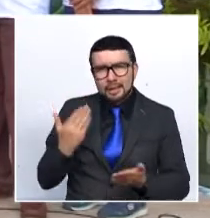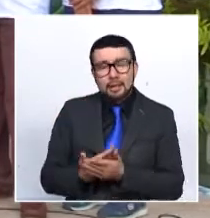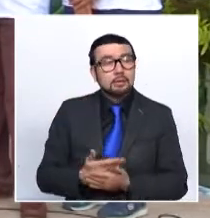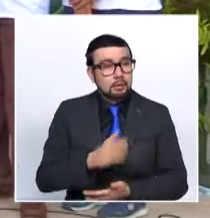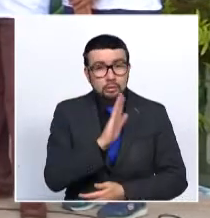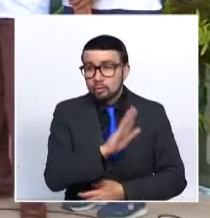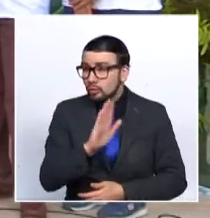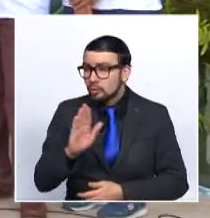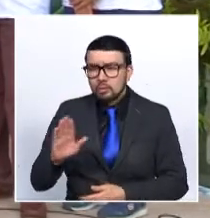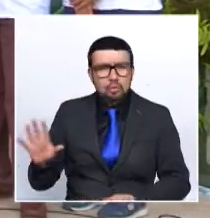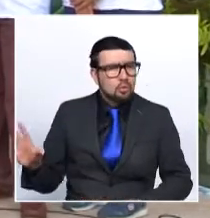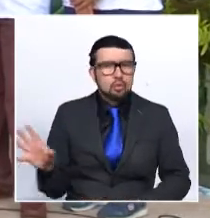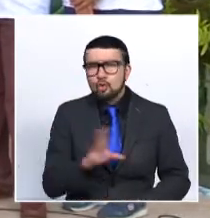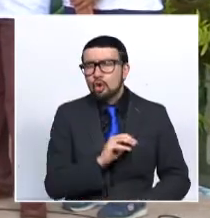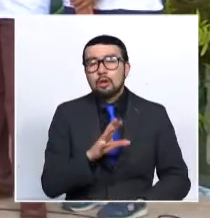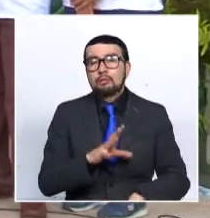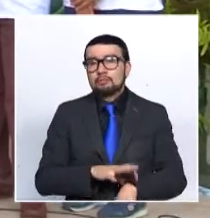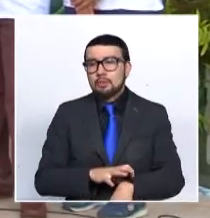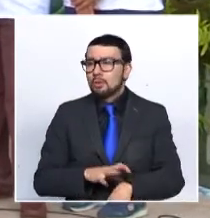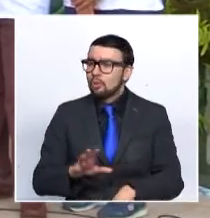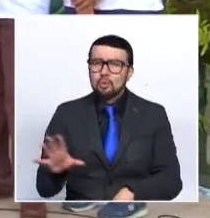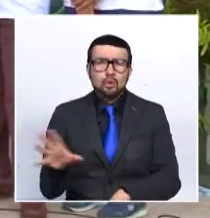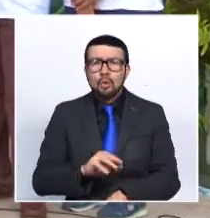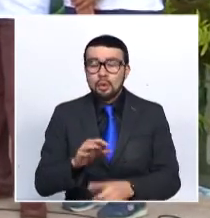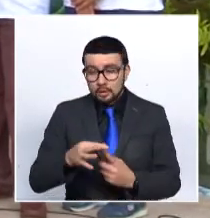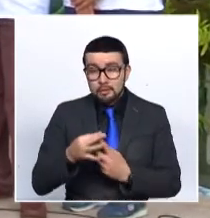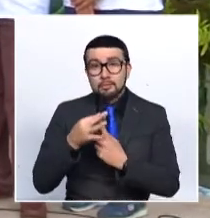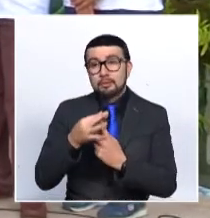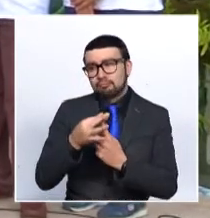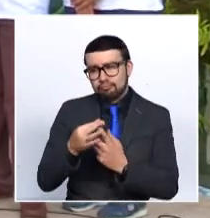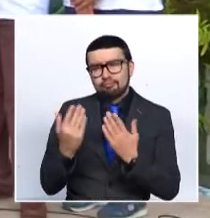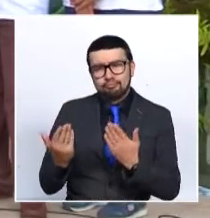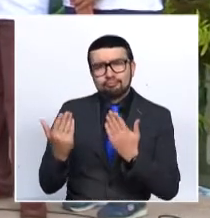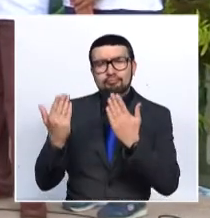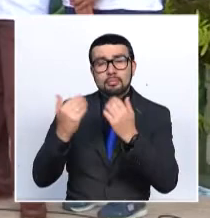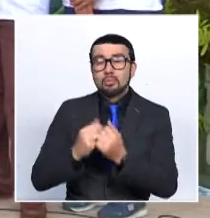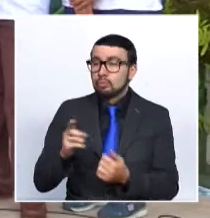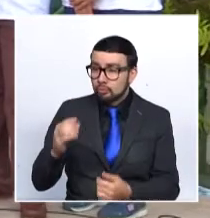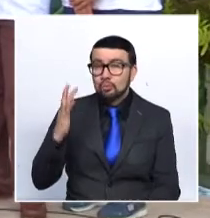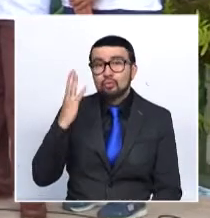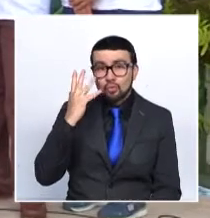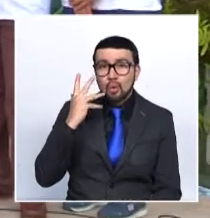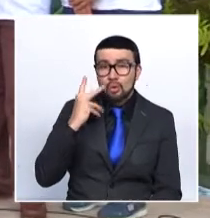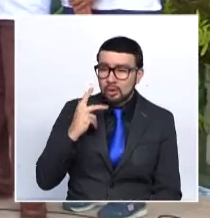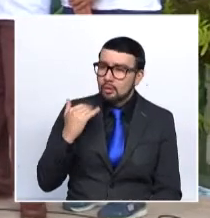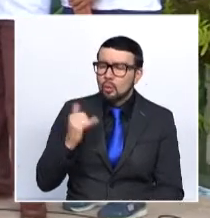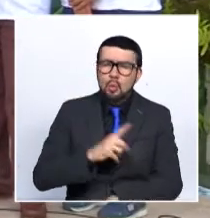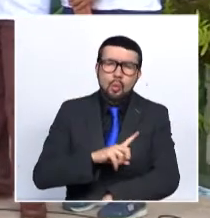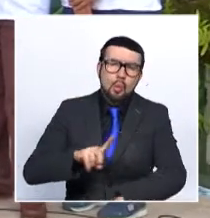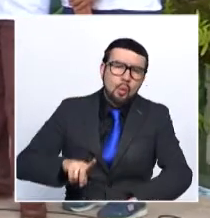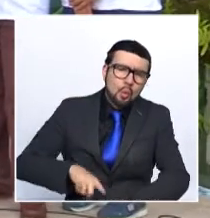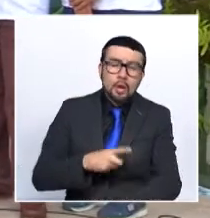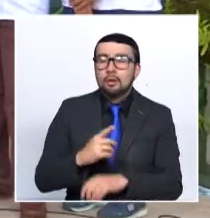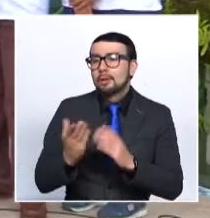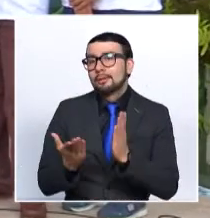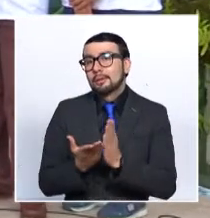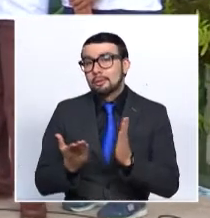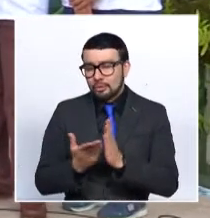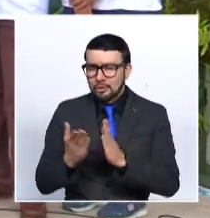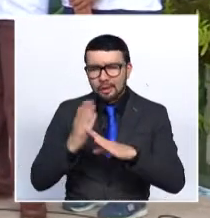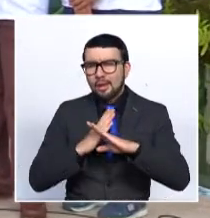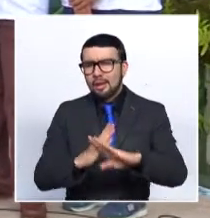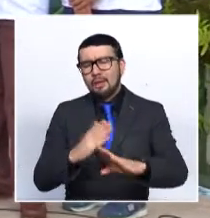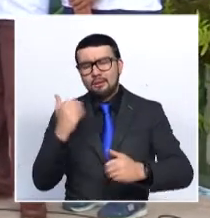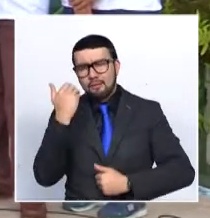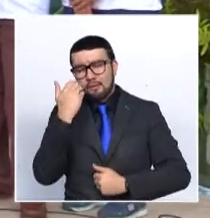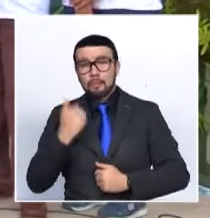ellos y a todos los médicos de todas las especialidades que han pasado todos los días 1 hora a hacer educación y prevención en salud.